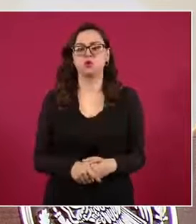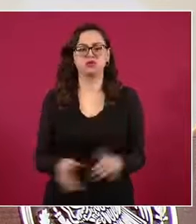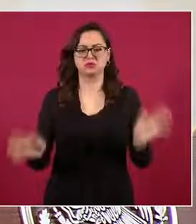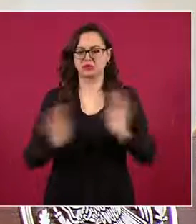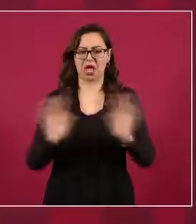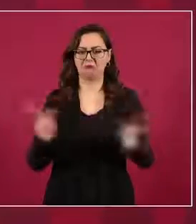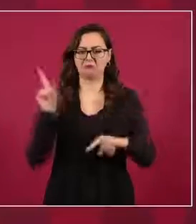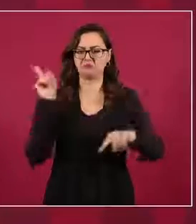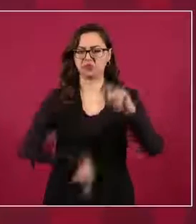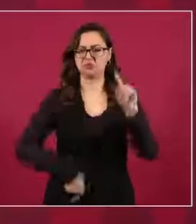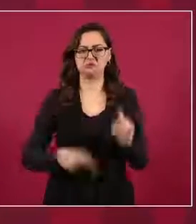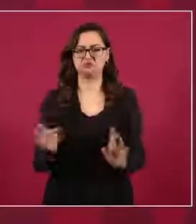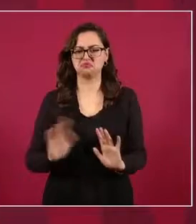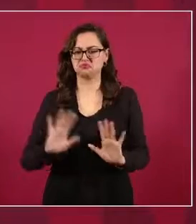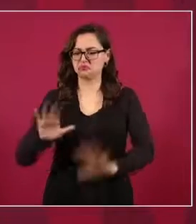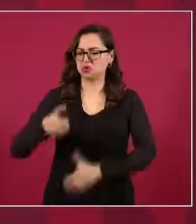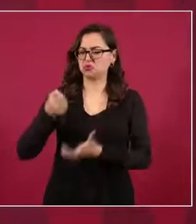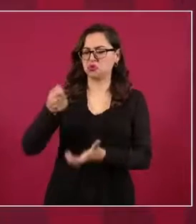presupuesto.